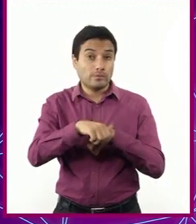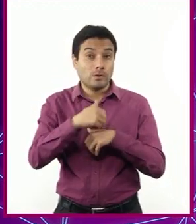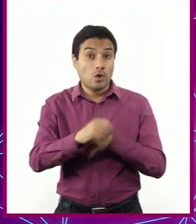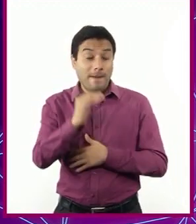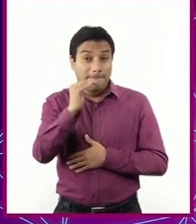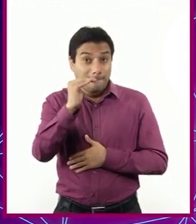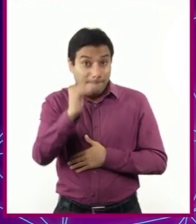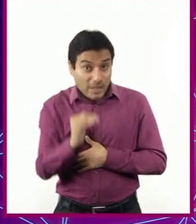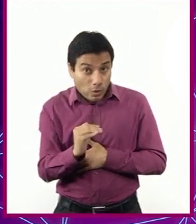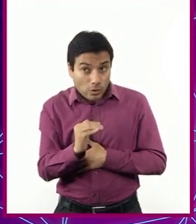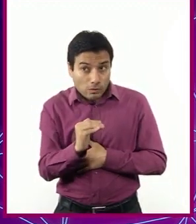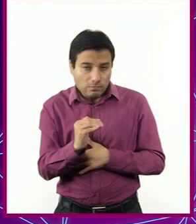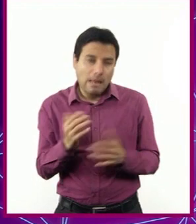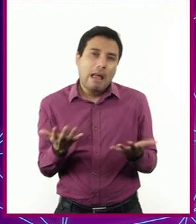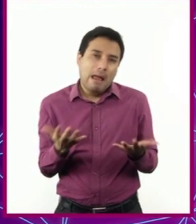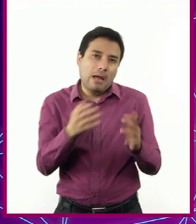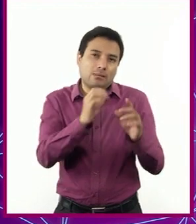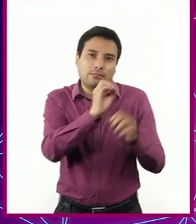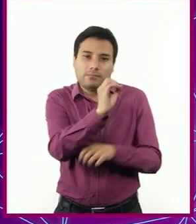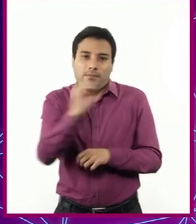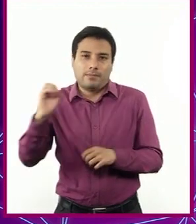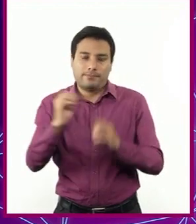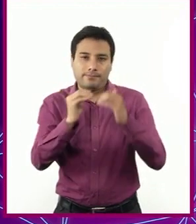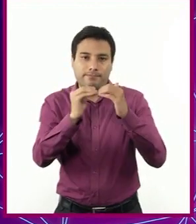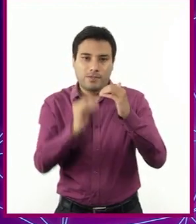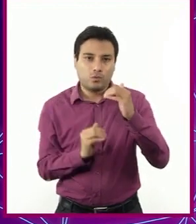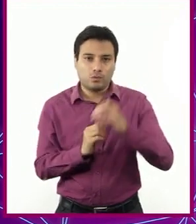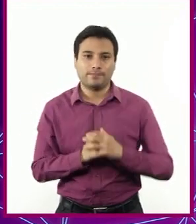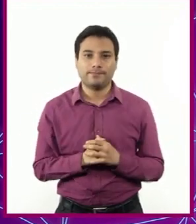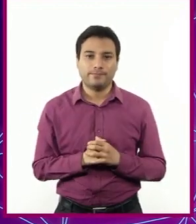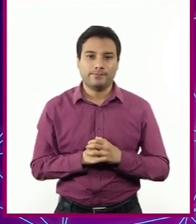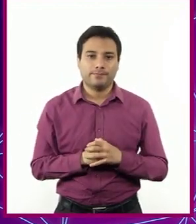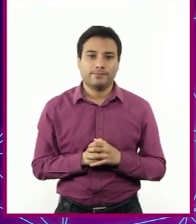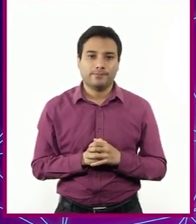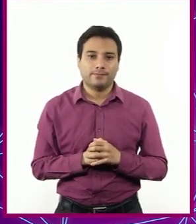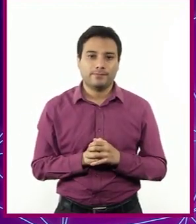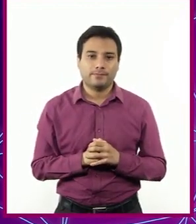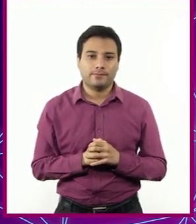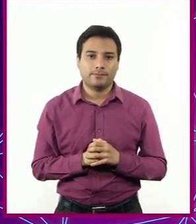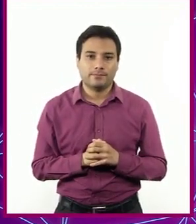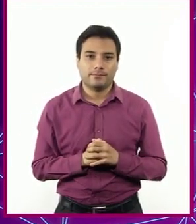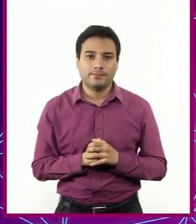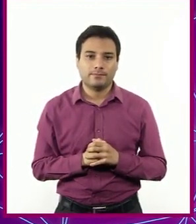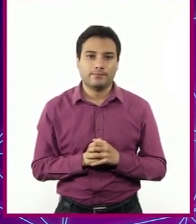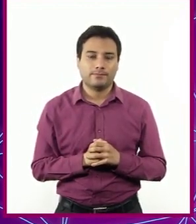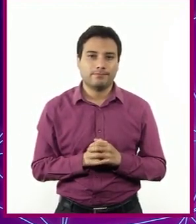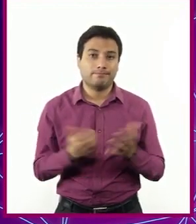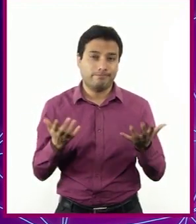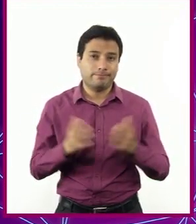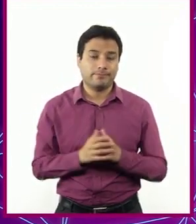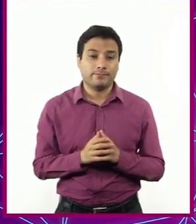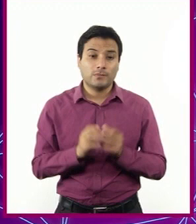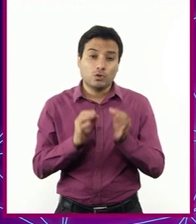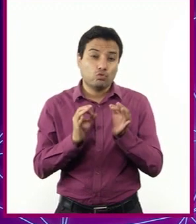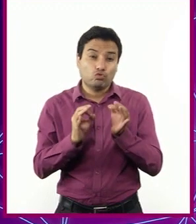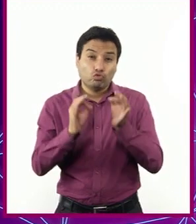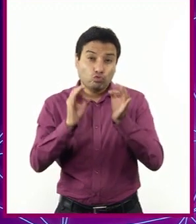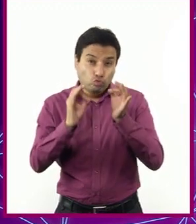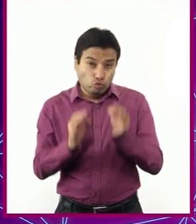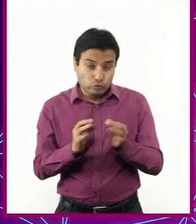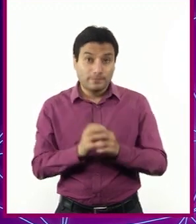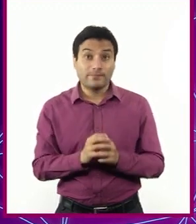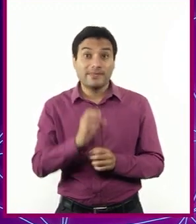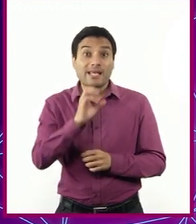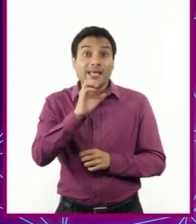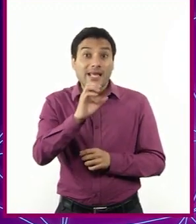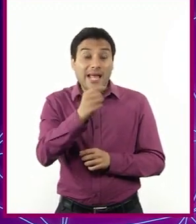el número. Así que como 10 a la 31 negativo es menor que 10 a la 27 negativo, la masa del electrón es menor que